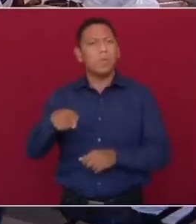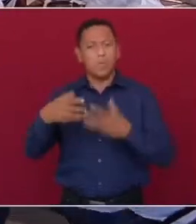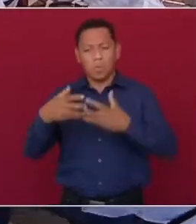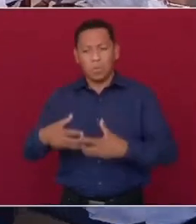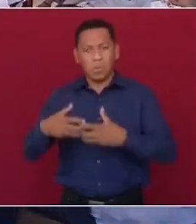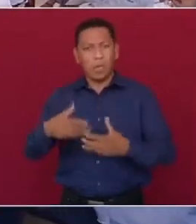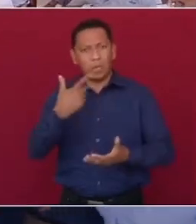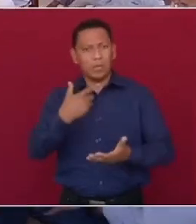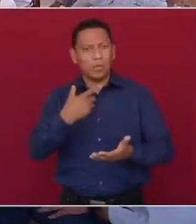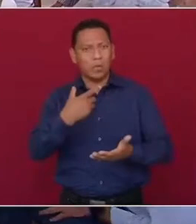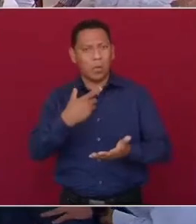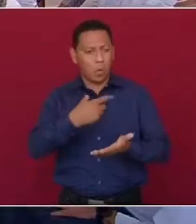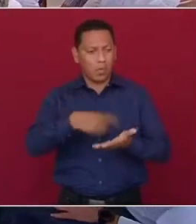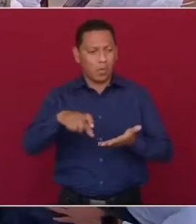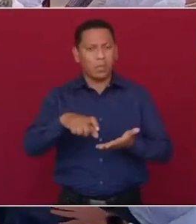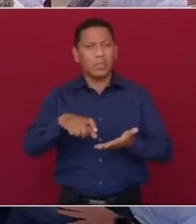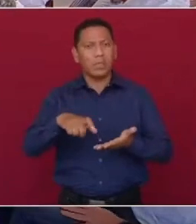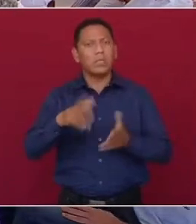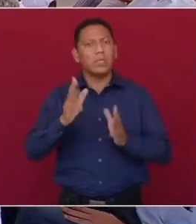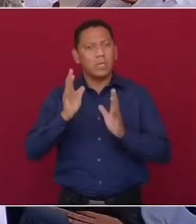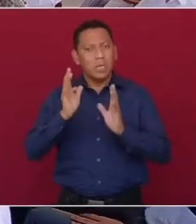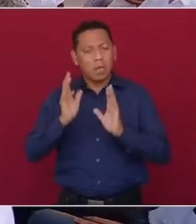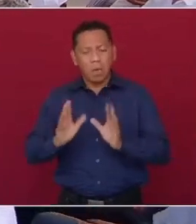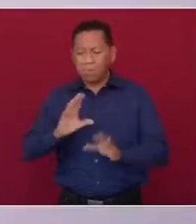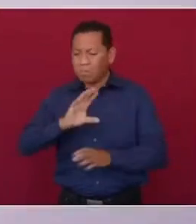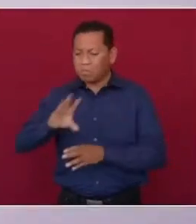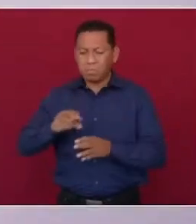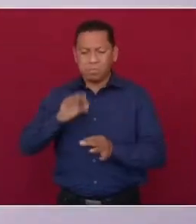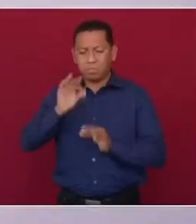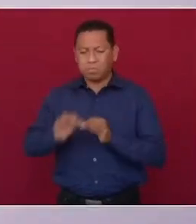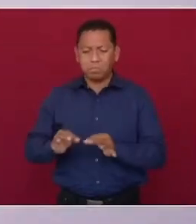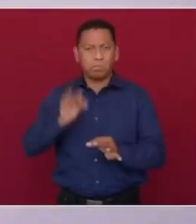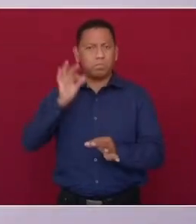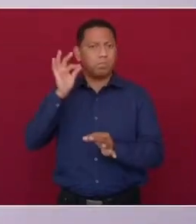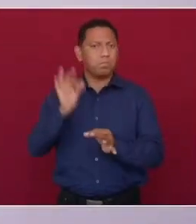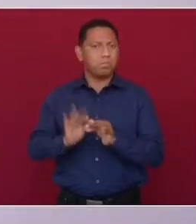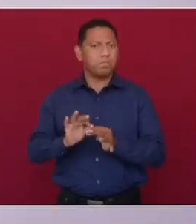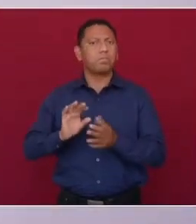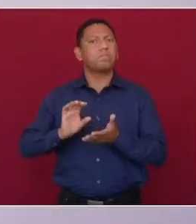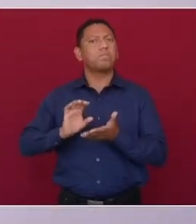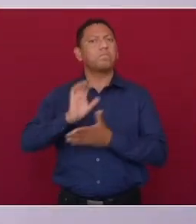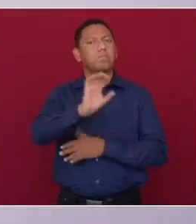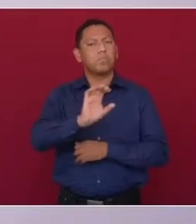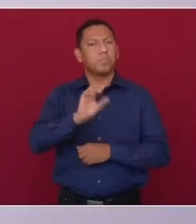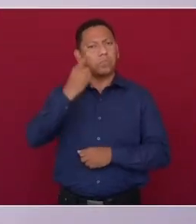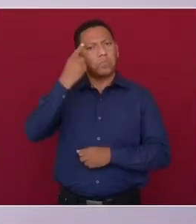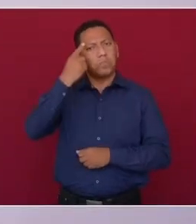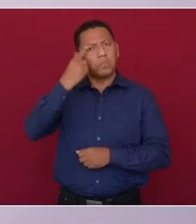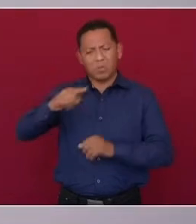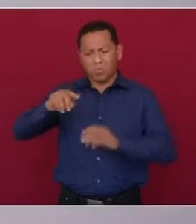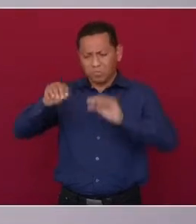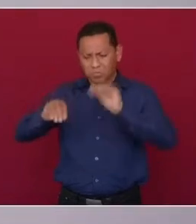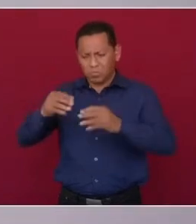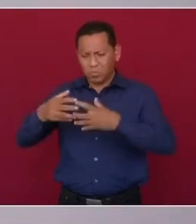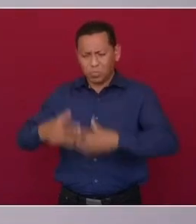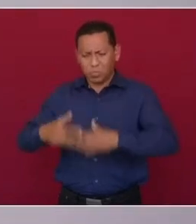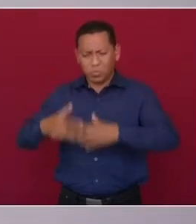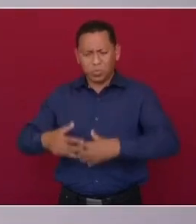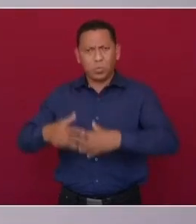refinería con una capacidad para procesar, igual que esta refinería,